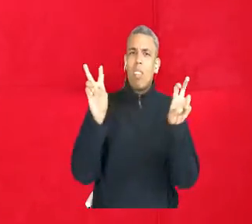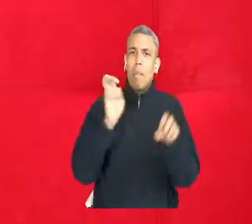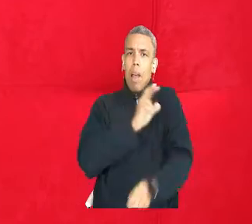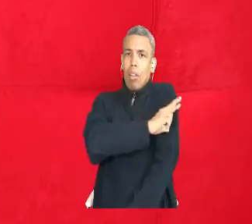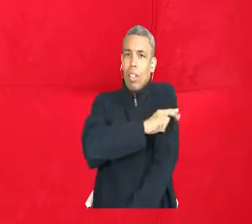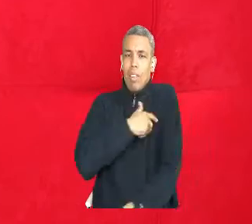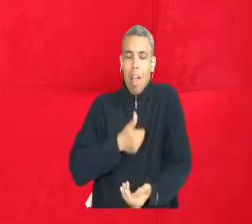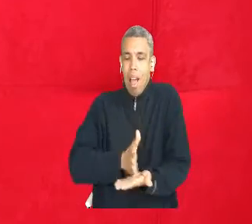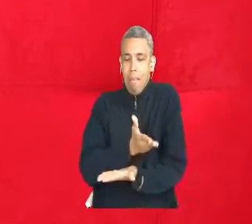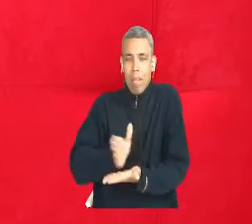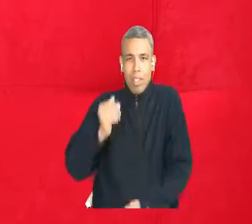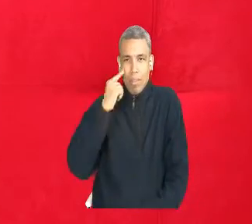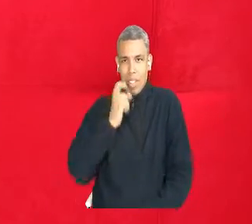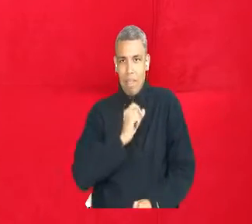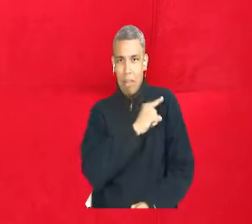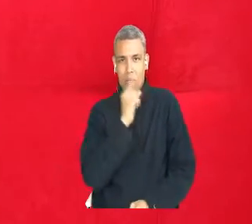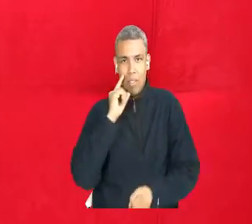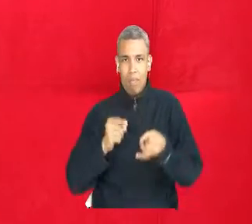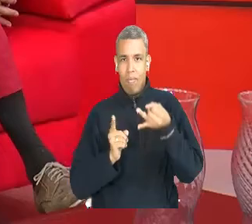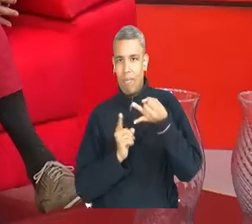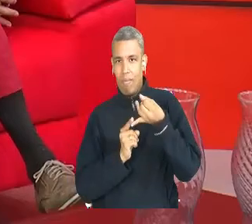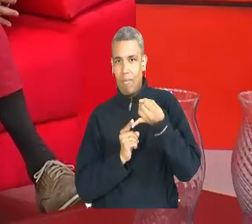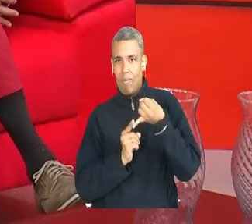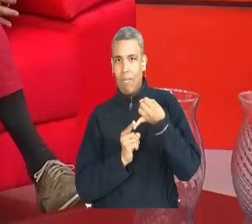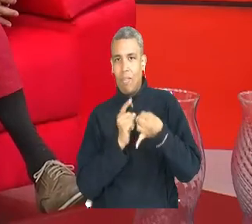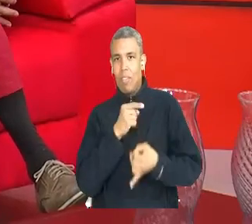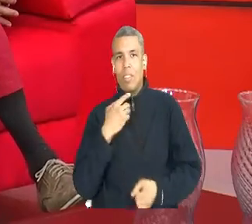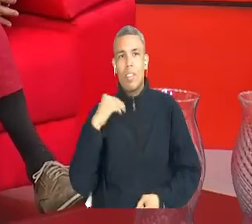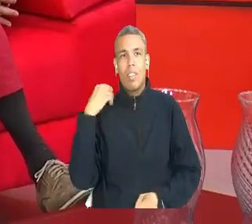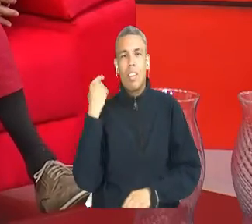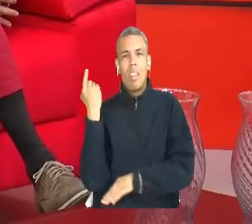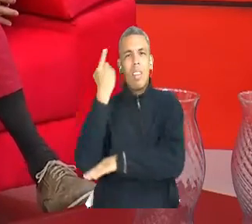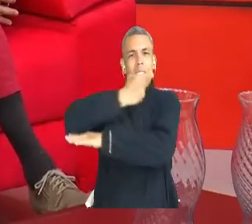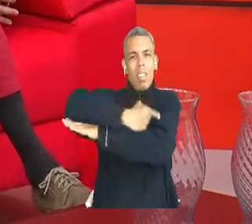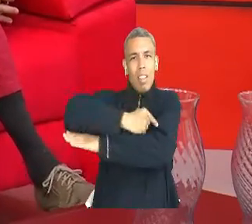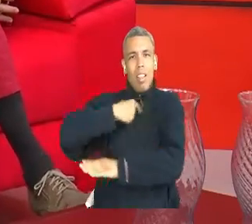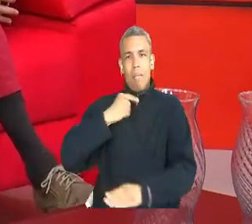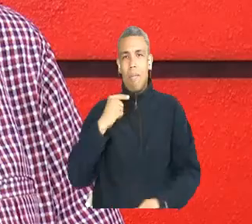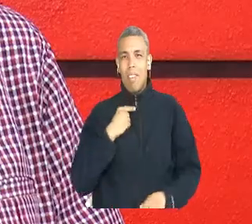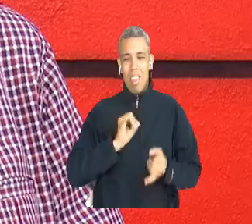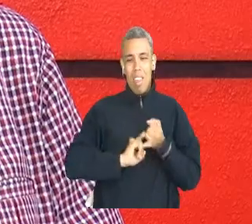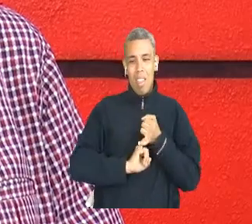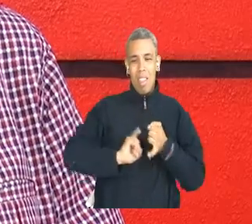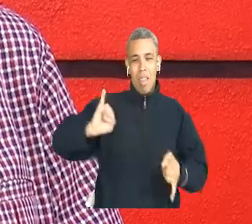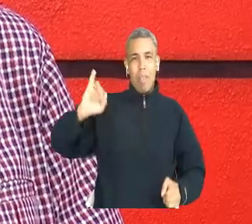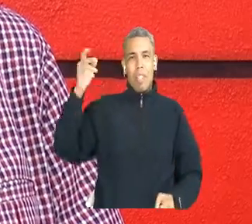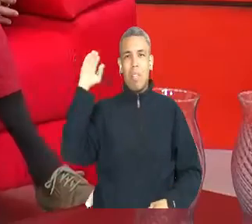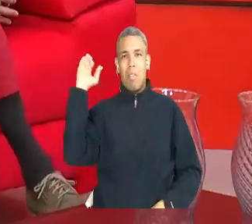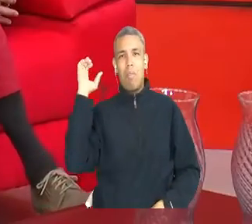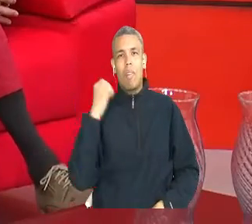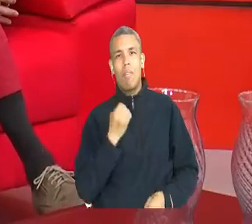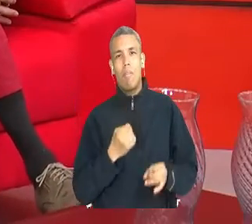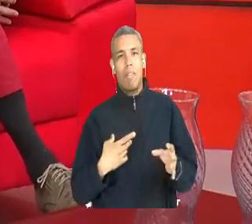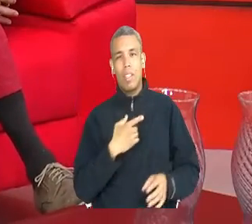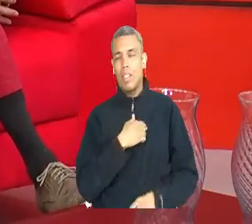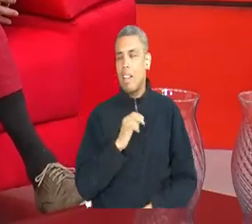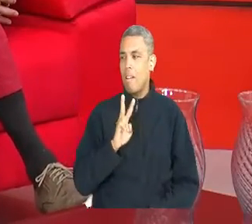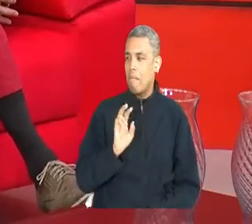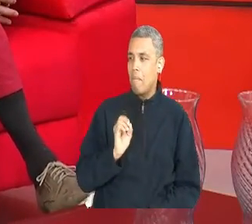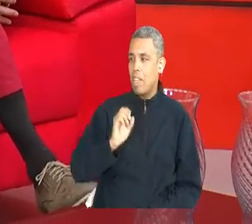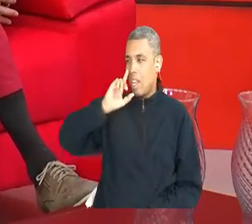dice día en que se conmemora la independencia en colombia el 20 de julio correcta